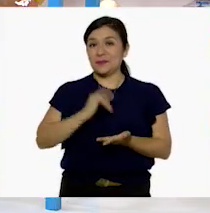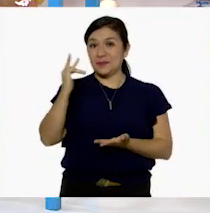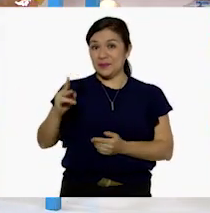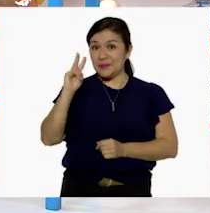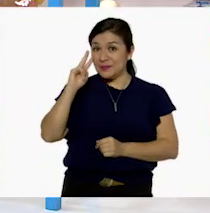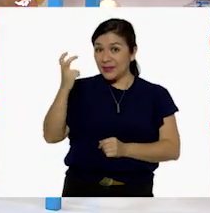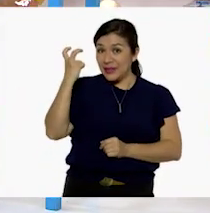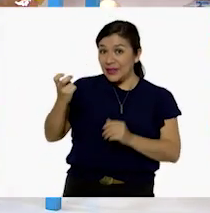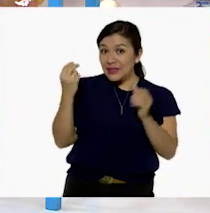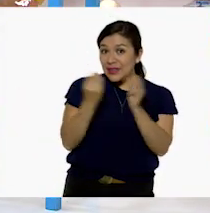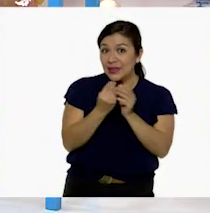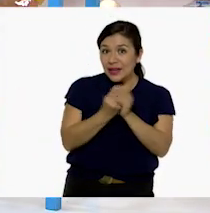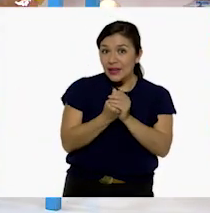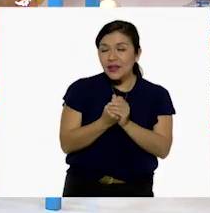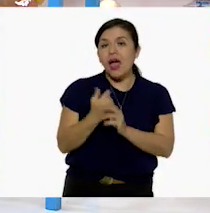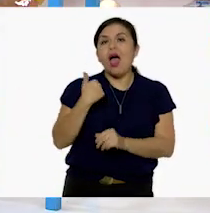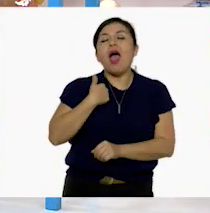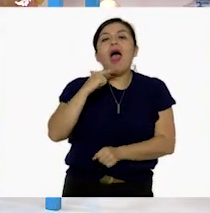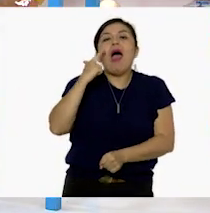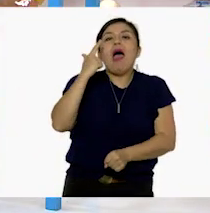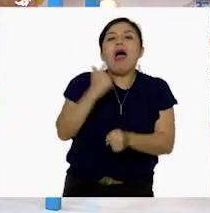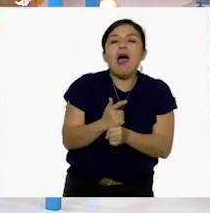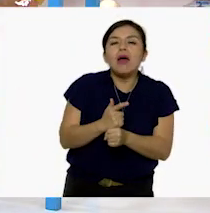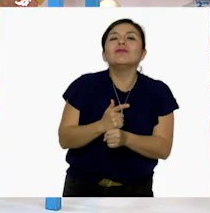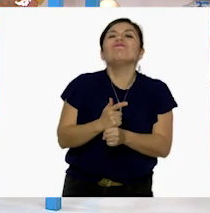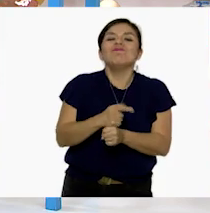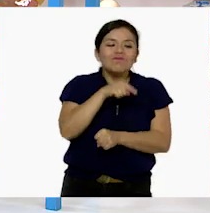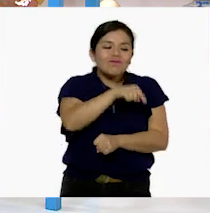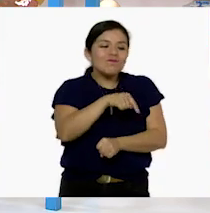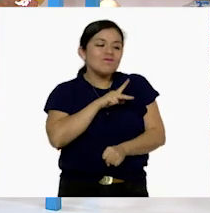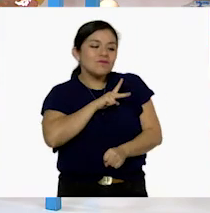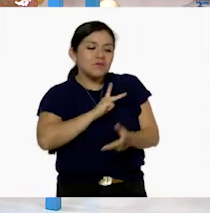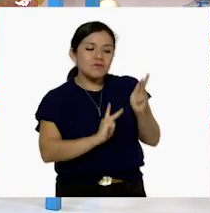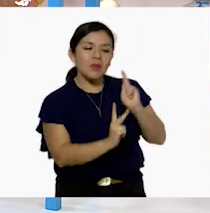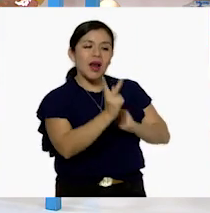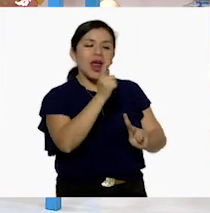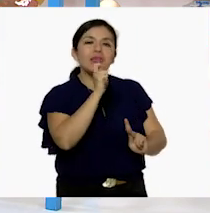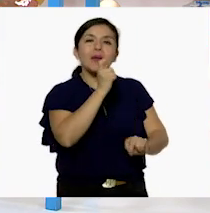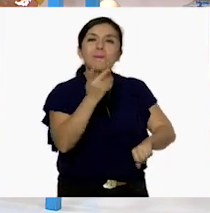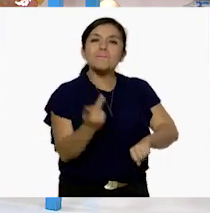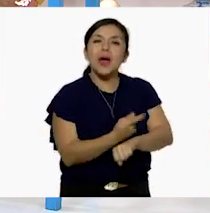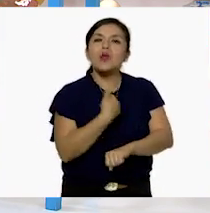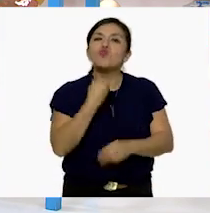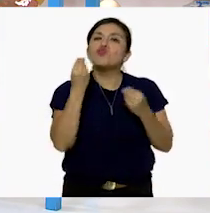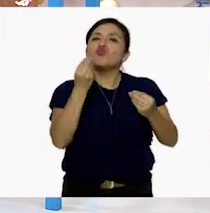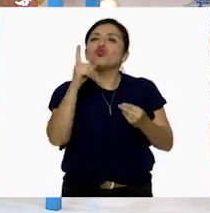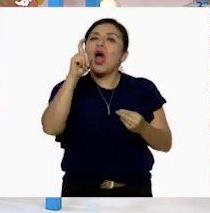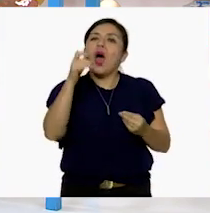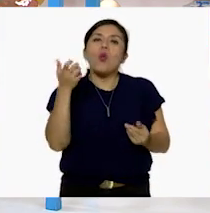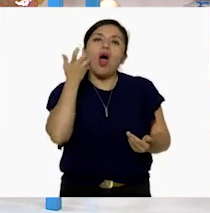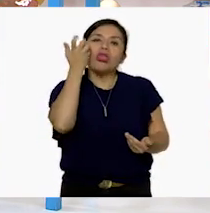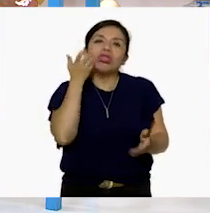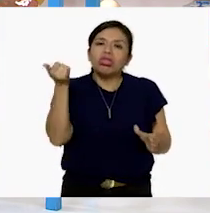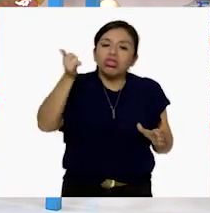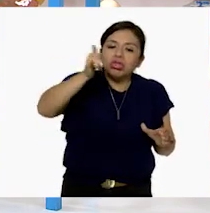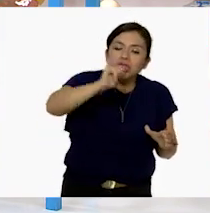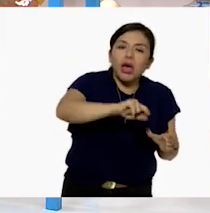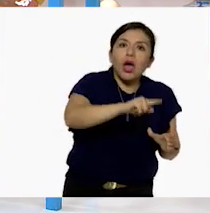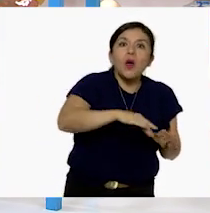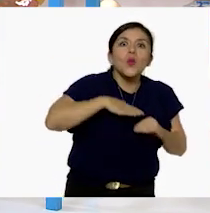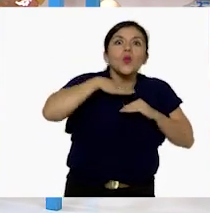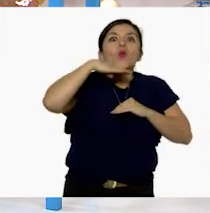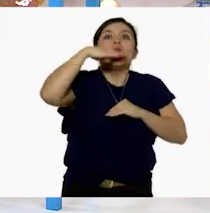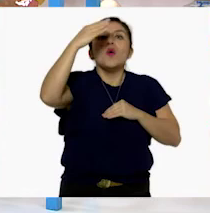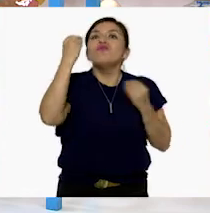programa que acabamos de ver, ya me di cuenta qué le estaba pasando a mi planta. Le estaba poniendo demasiada agua y la pobre se estaba